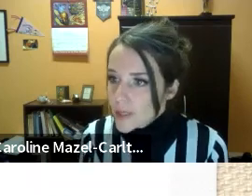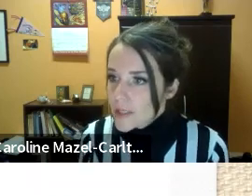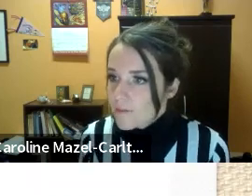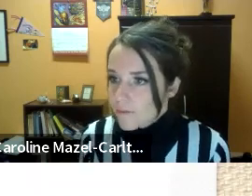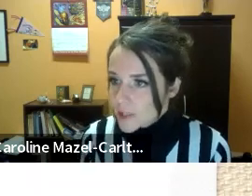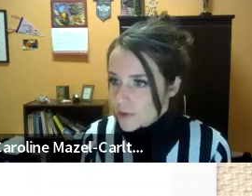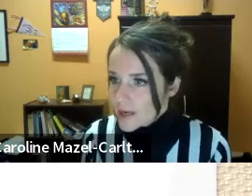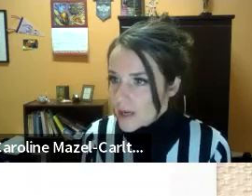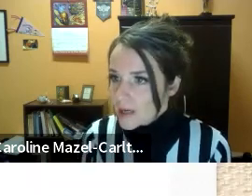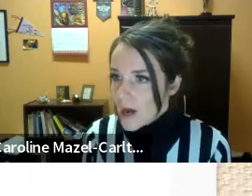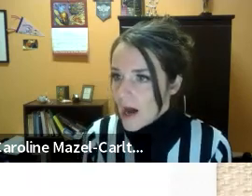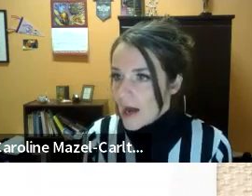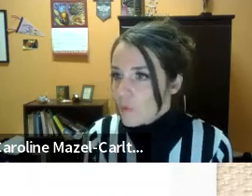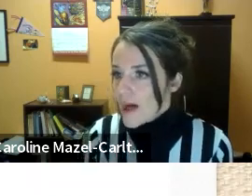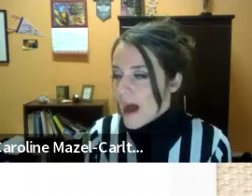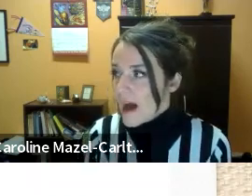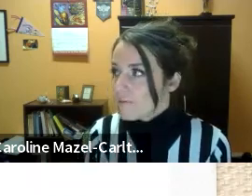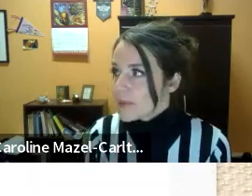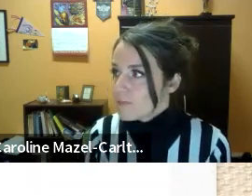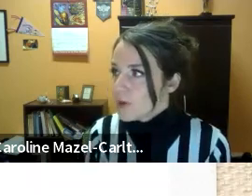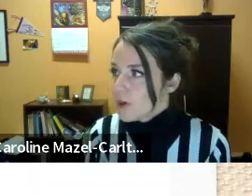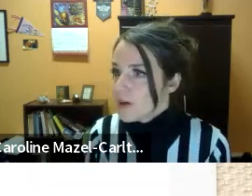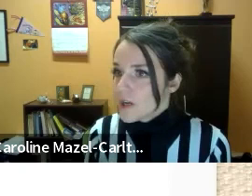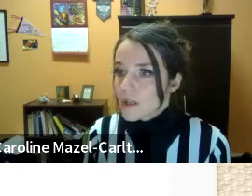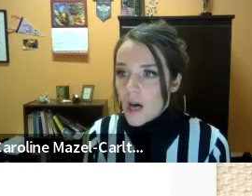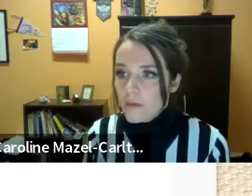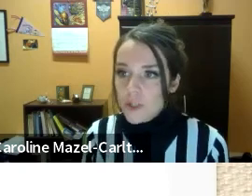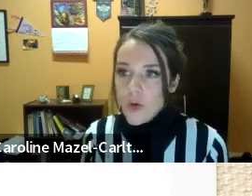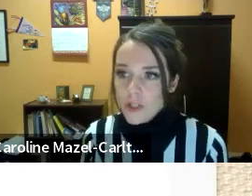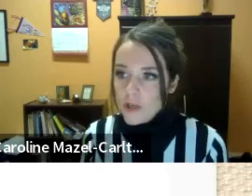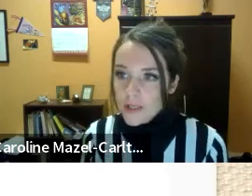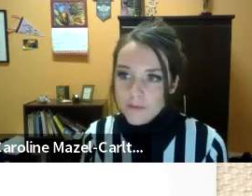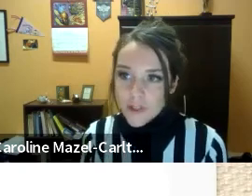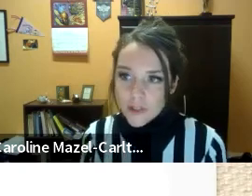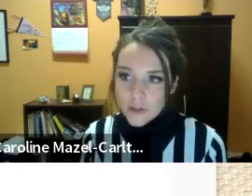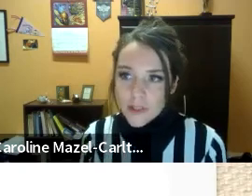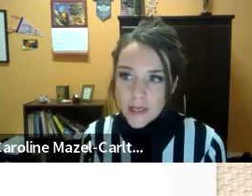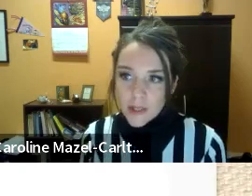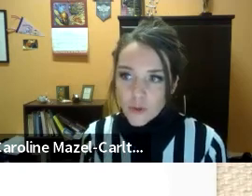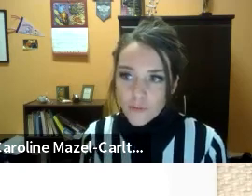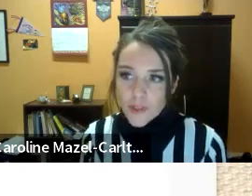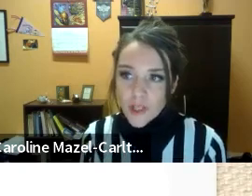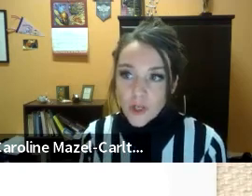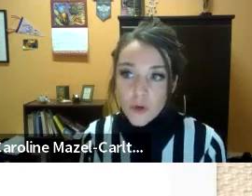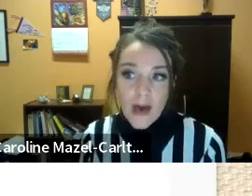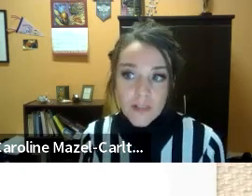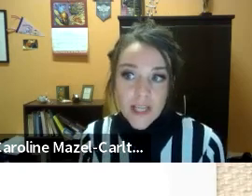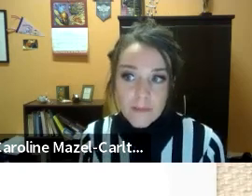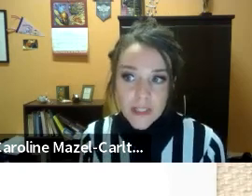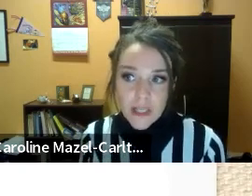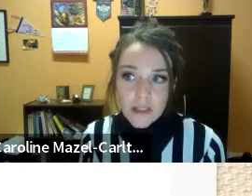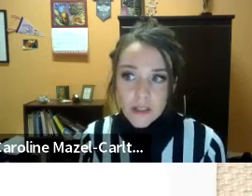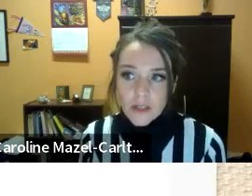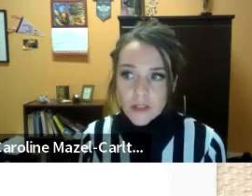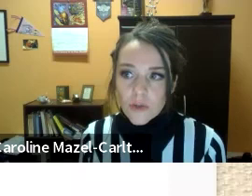predicar este comportamiento es frustrante. Yo he tenido personas que vienen a estas alternativas